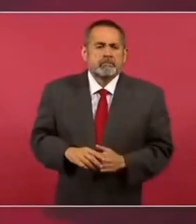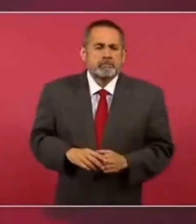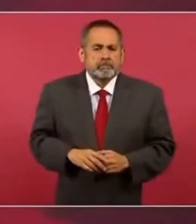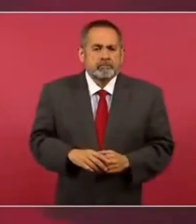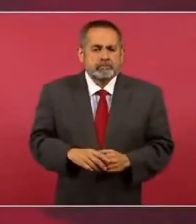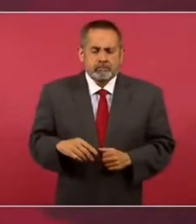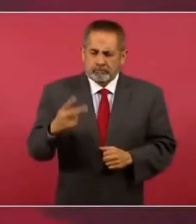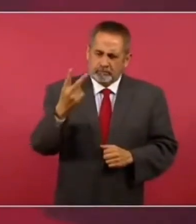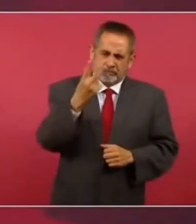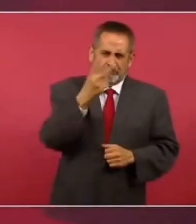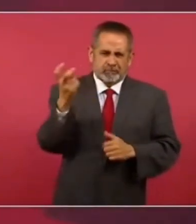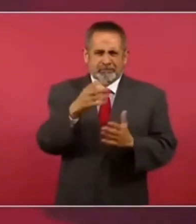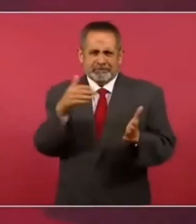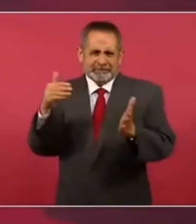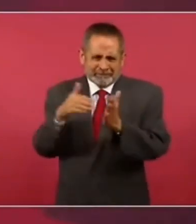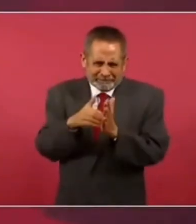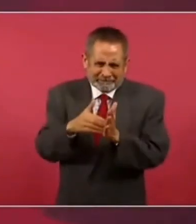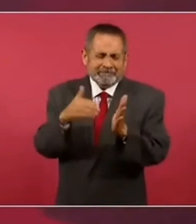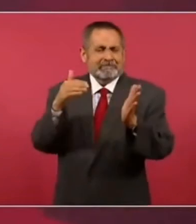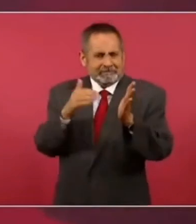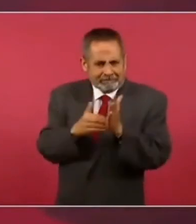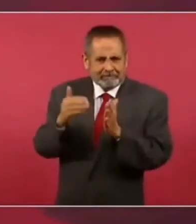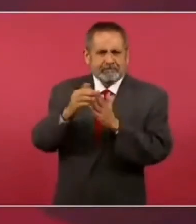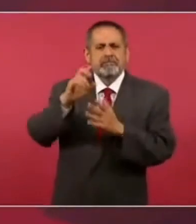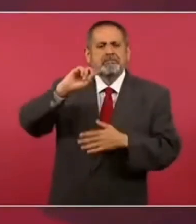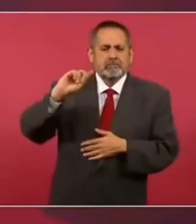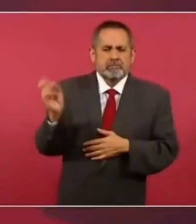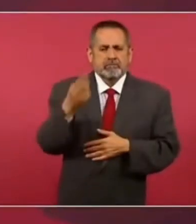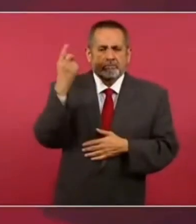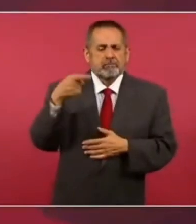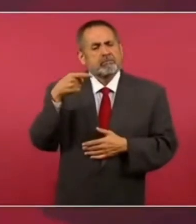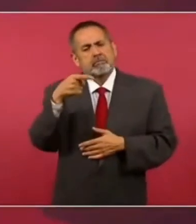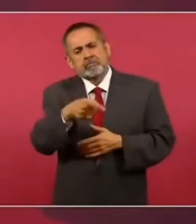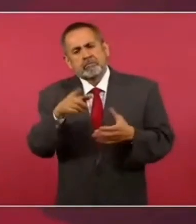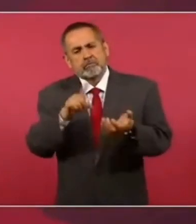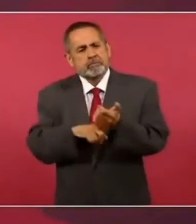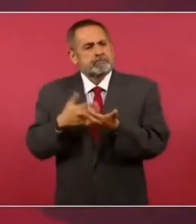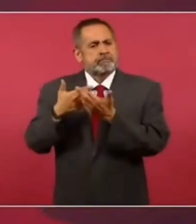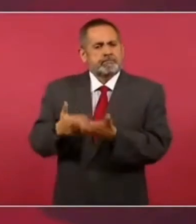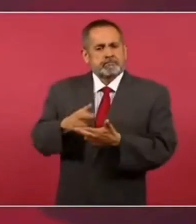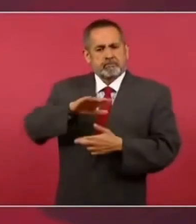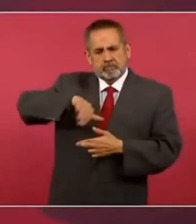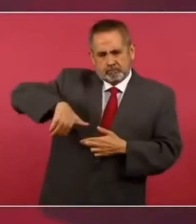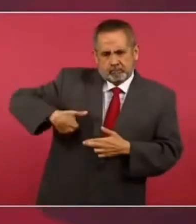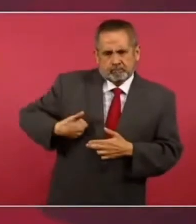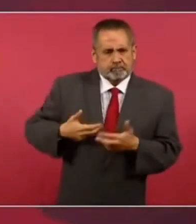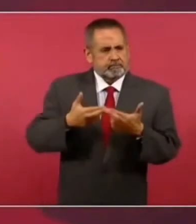los 200 mil millones de dólares de reserva.